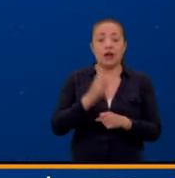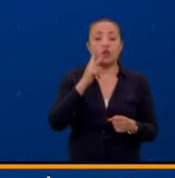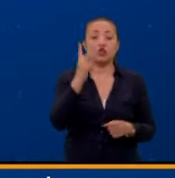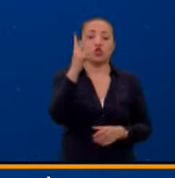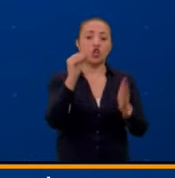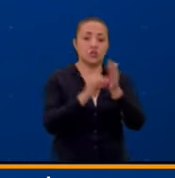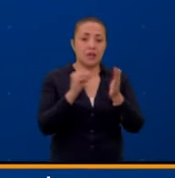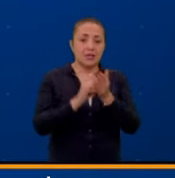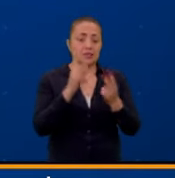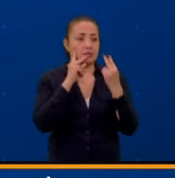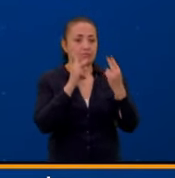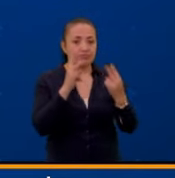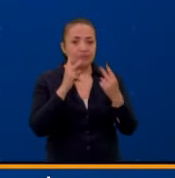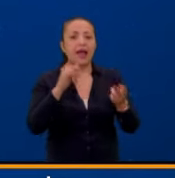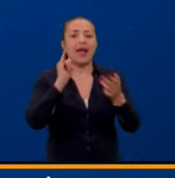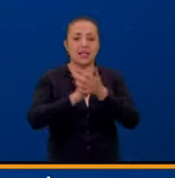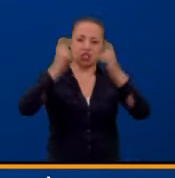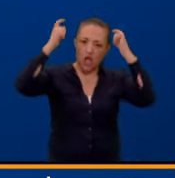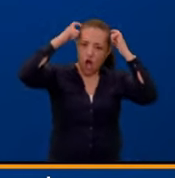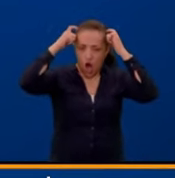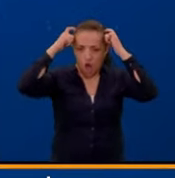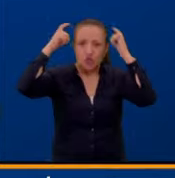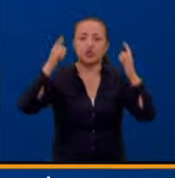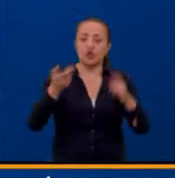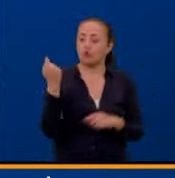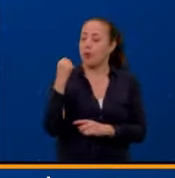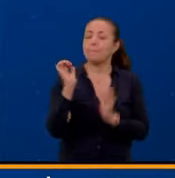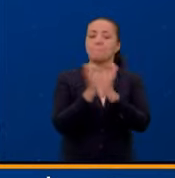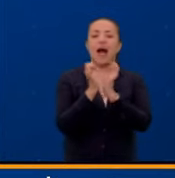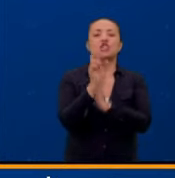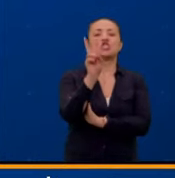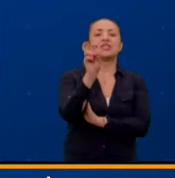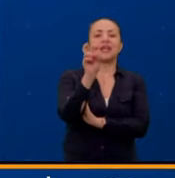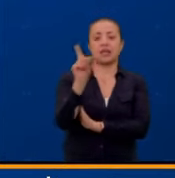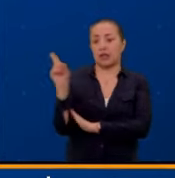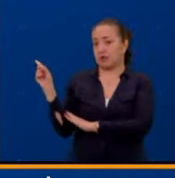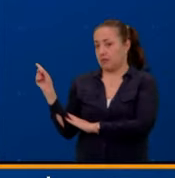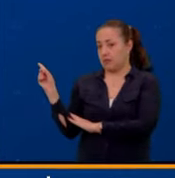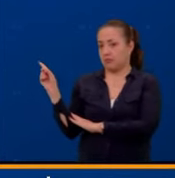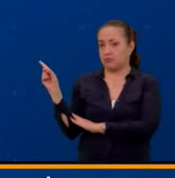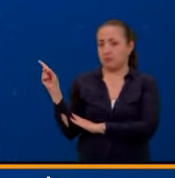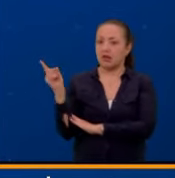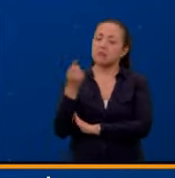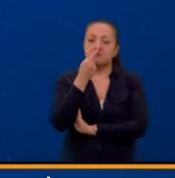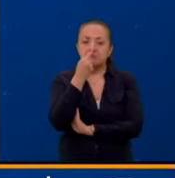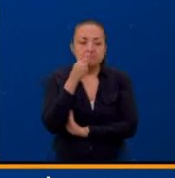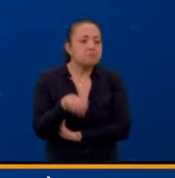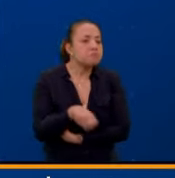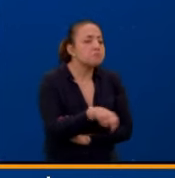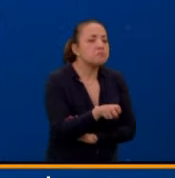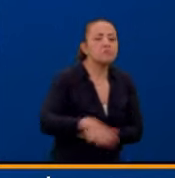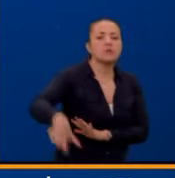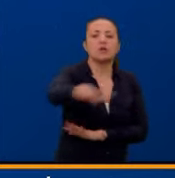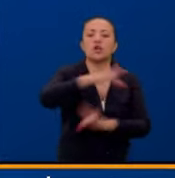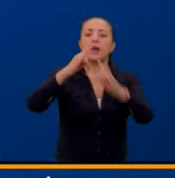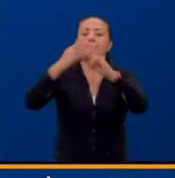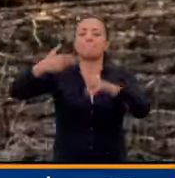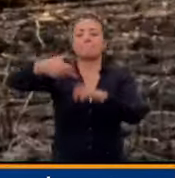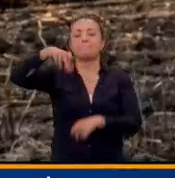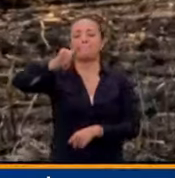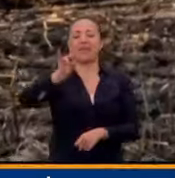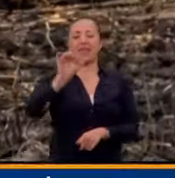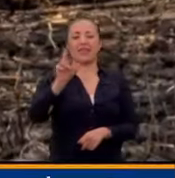han dado avistamientos de esta especie. El pasado 7 de mayo, cuando este curioso deambula por los alrededores del campamento Piedras Gordas en